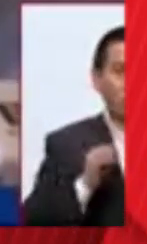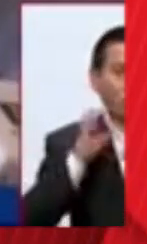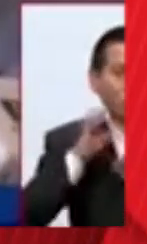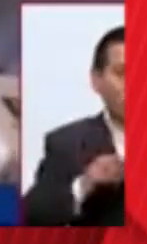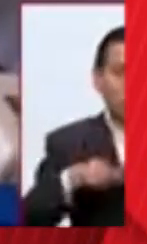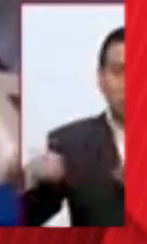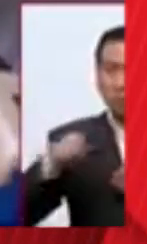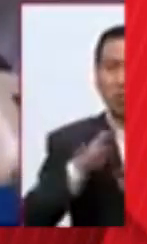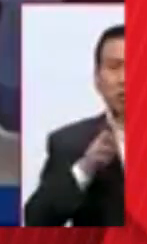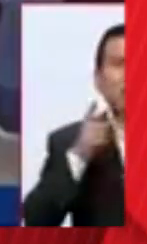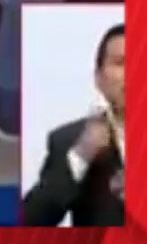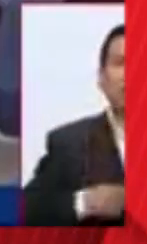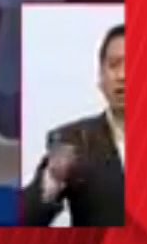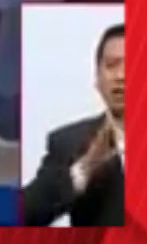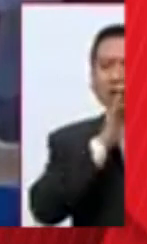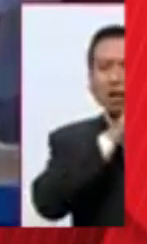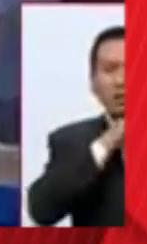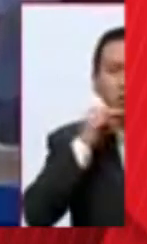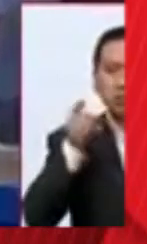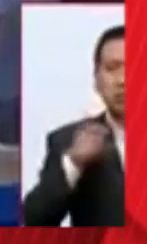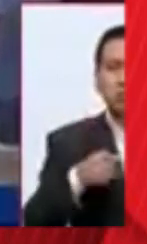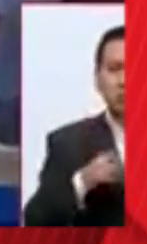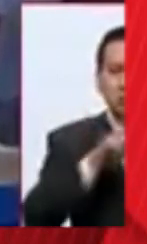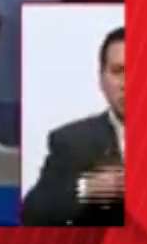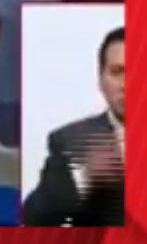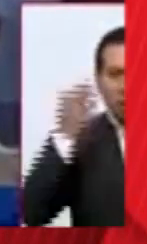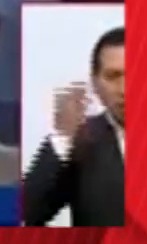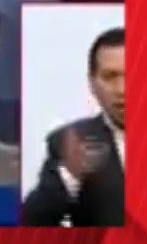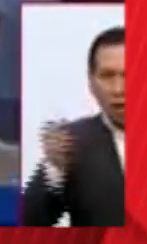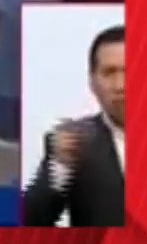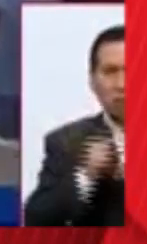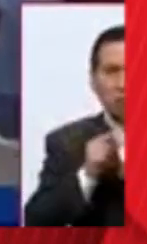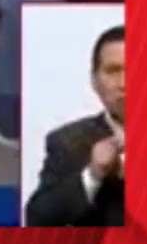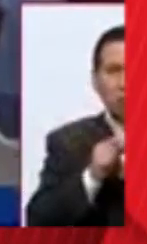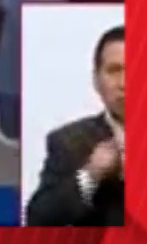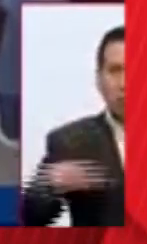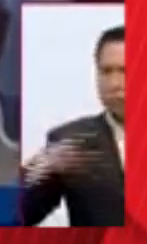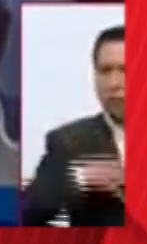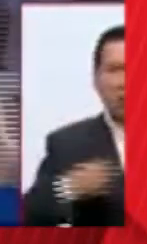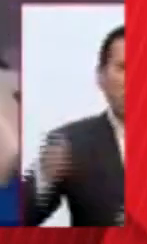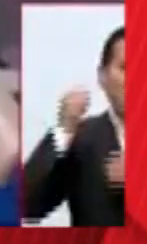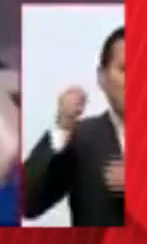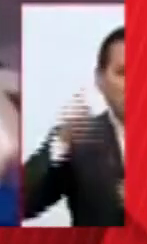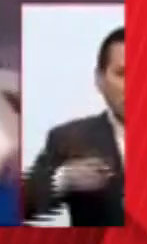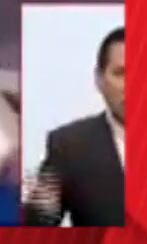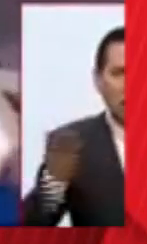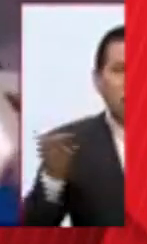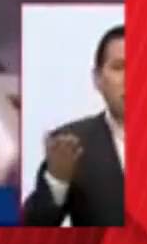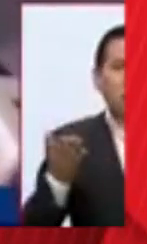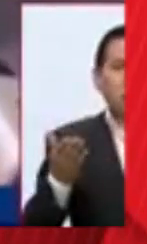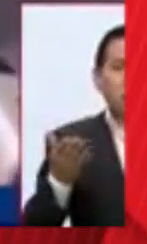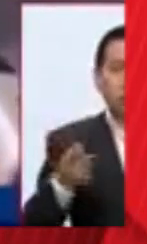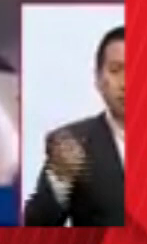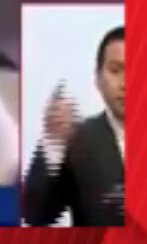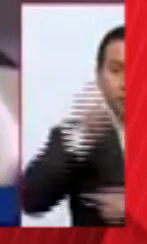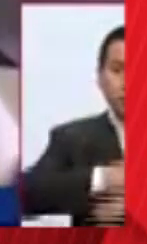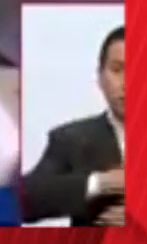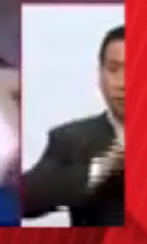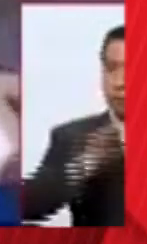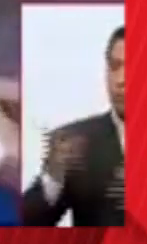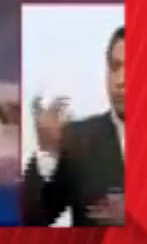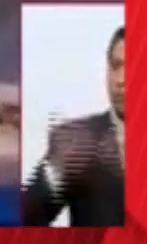¿qué dijeron Carlos de Mesa? Hubo fraude y ahora movilizarse. Y ese día hicieron